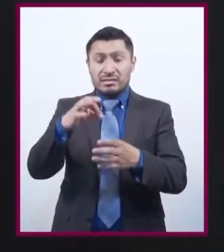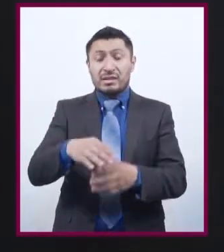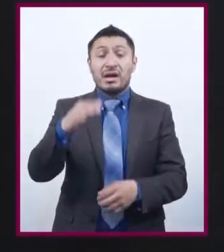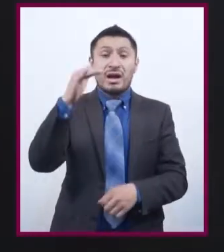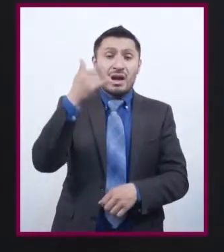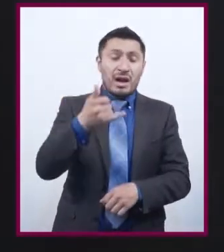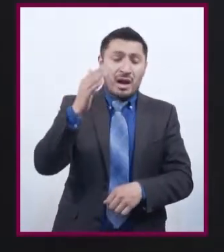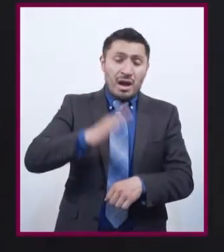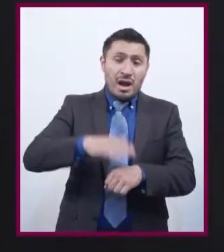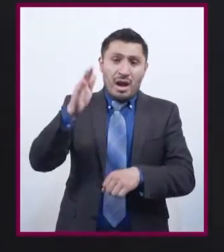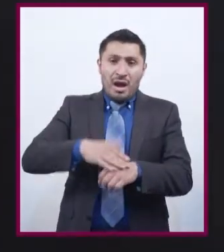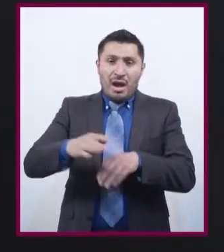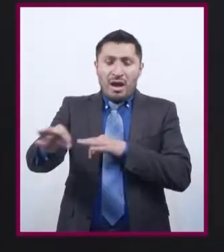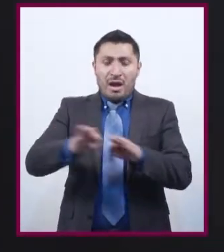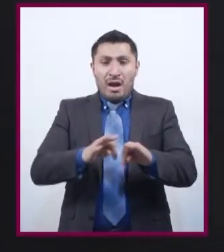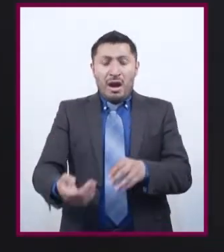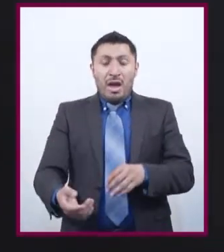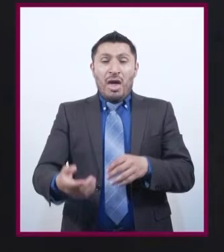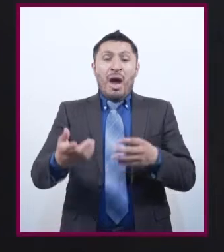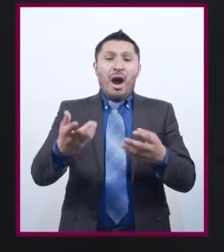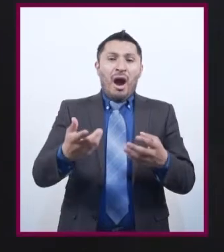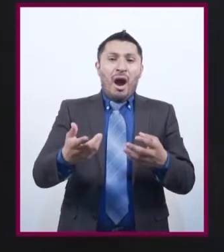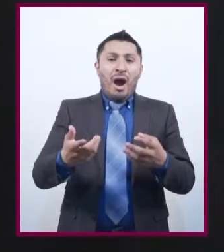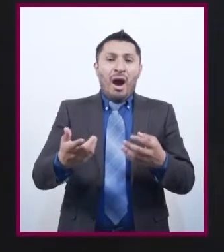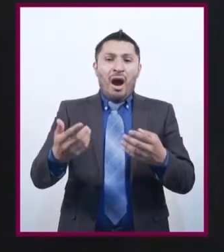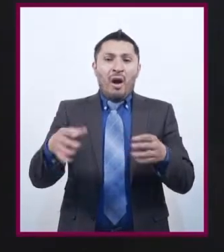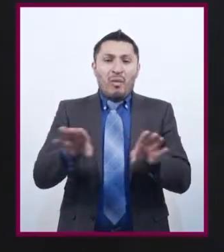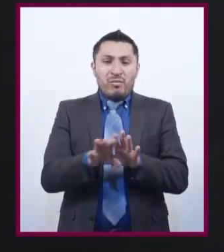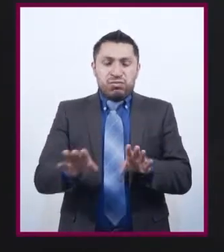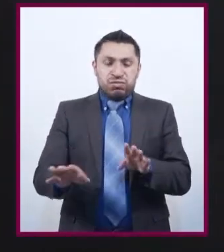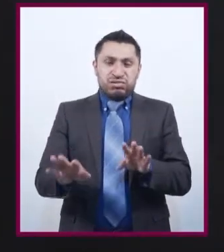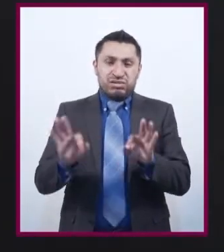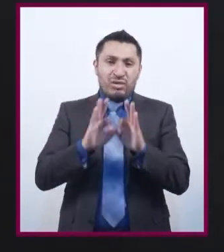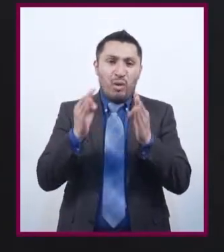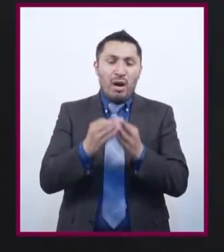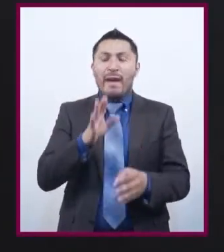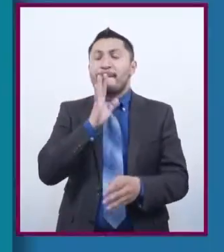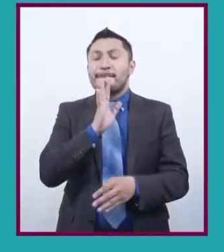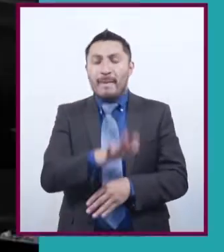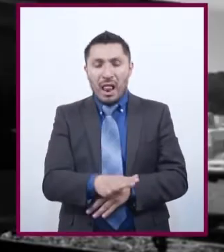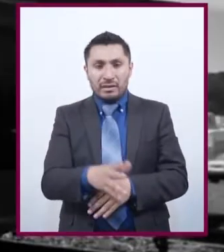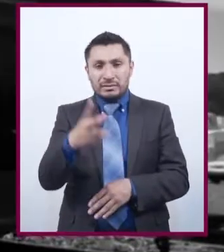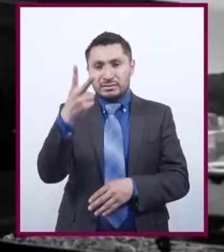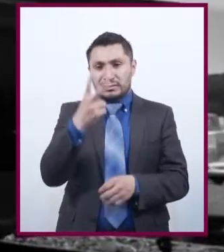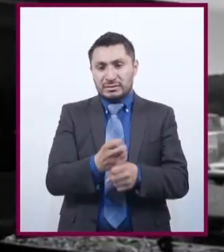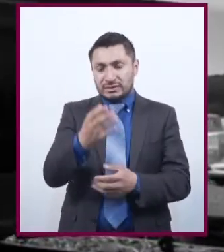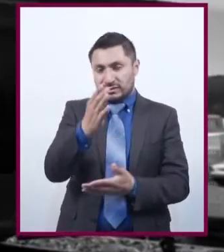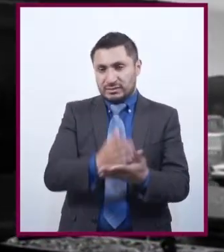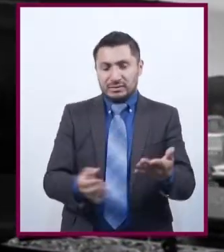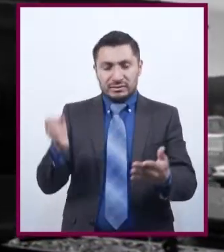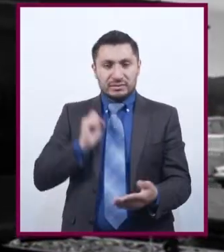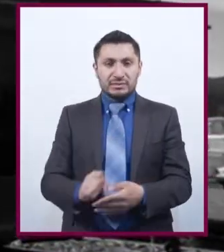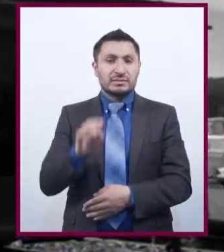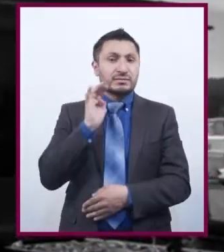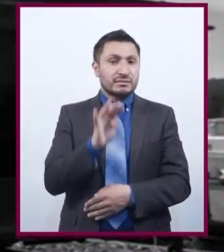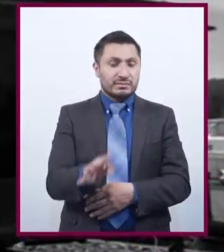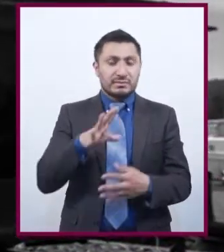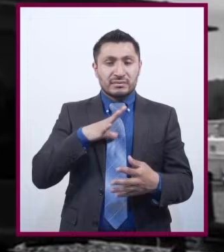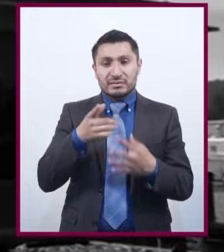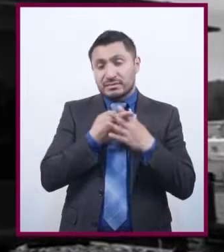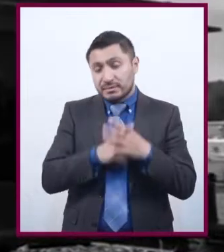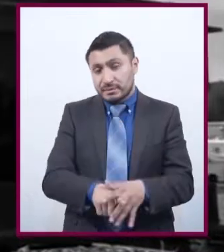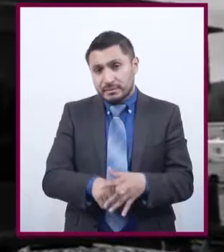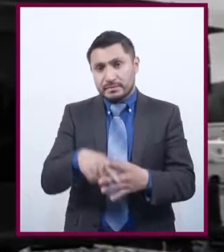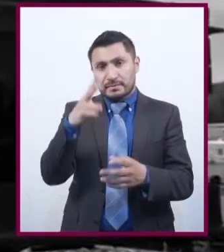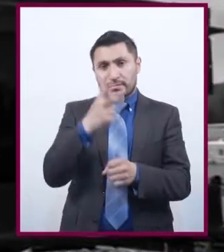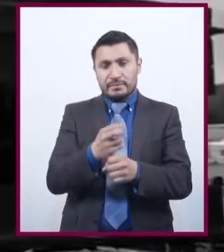de capital y en una mayor producción de empleado a obreros bajo condiciones deplorables hacia la segunda mitad del siglo